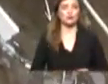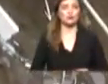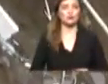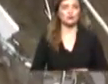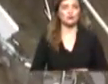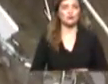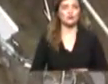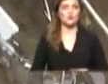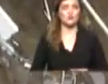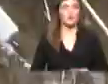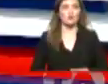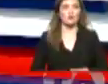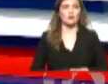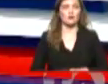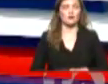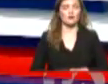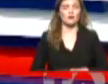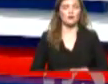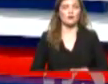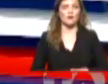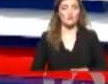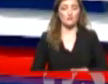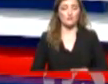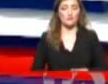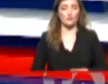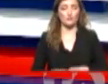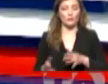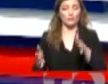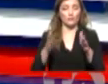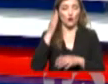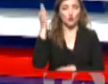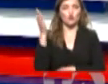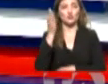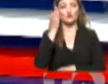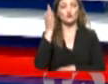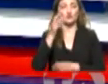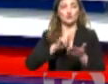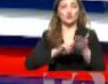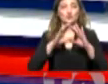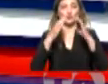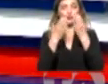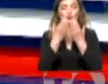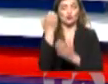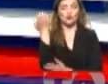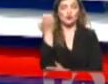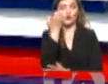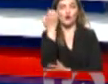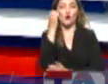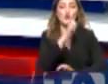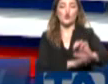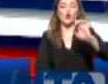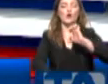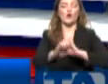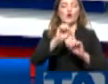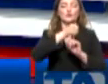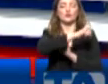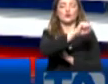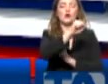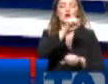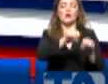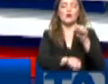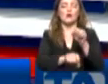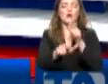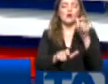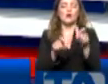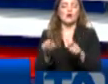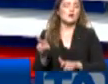Jácome, 24 horas. Y aquí en Tungurahua se reunió el COE provincial para evaluar la situación de los habitantes